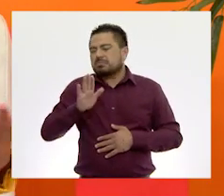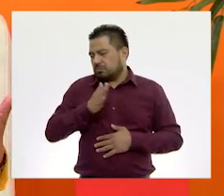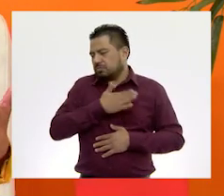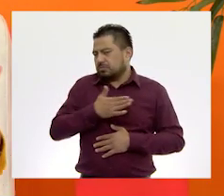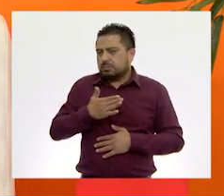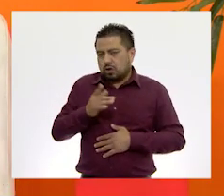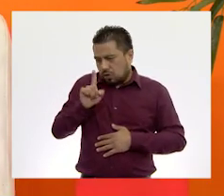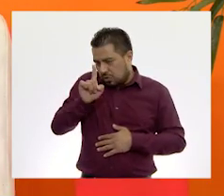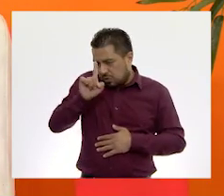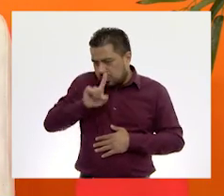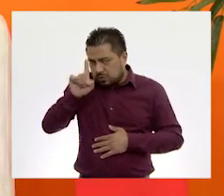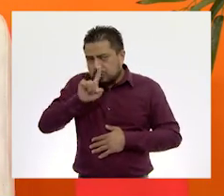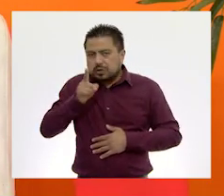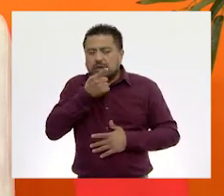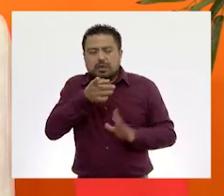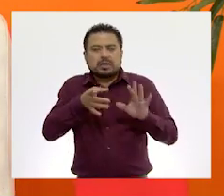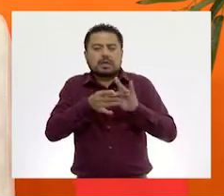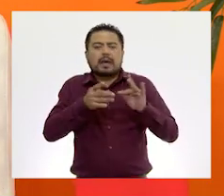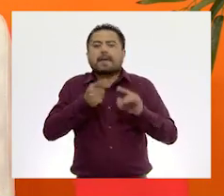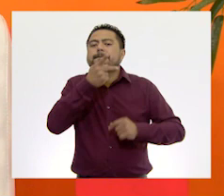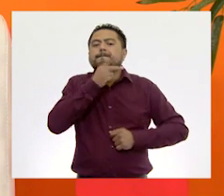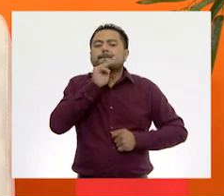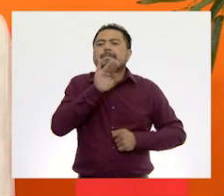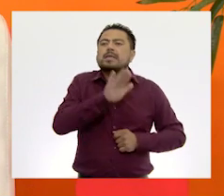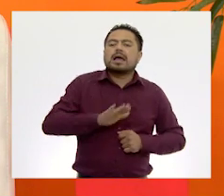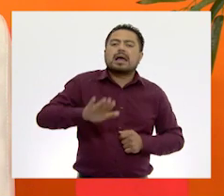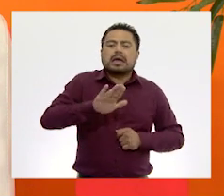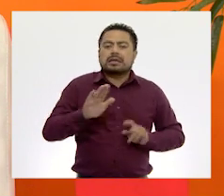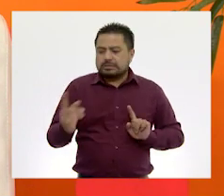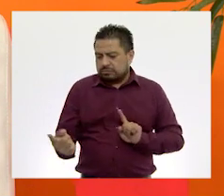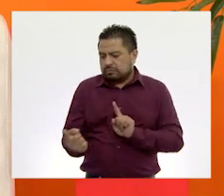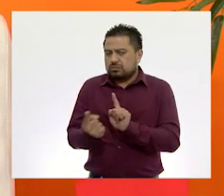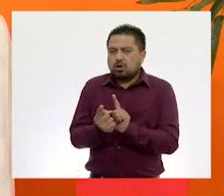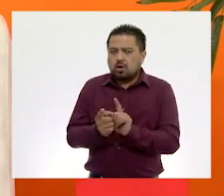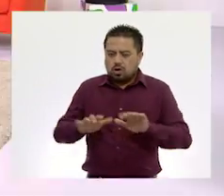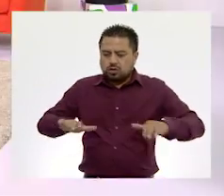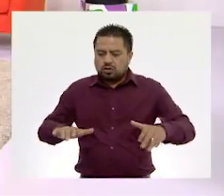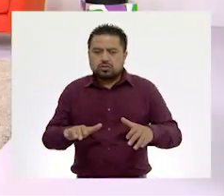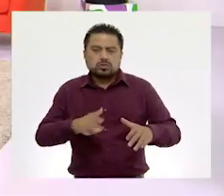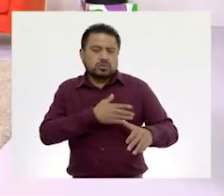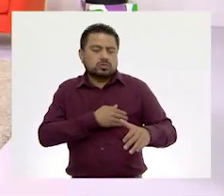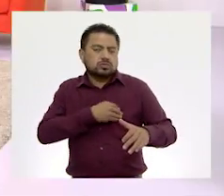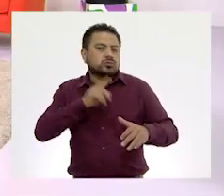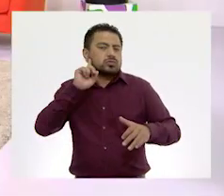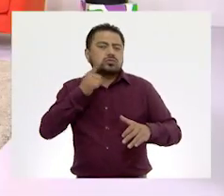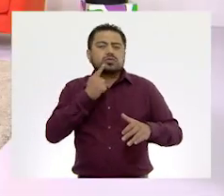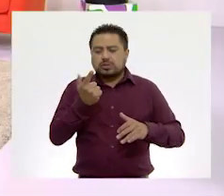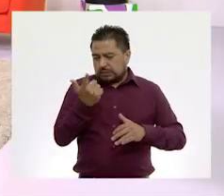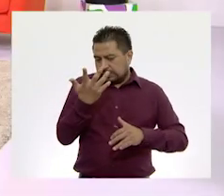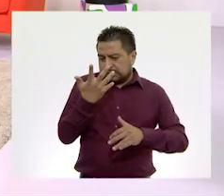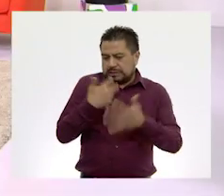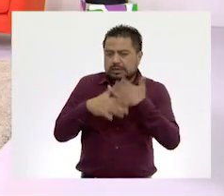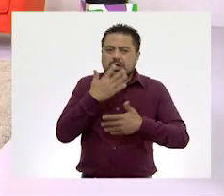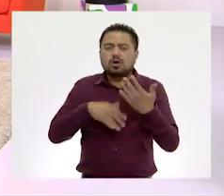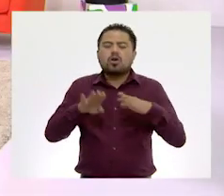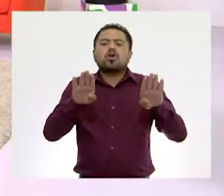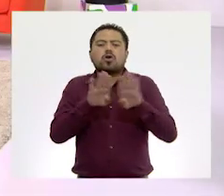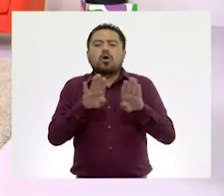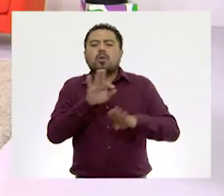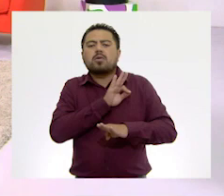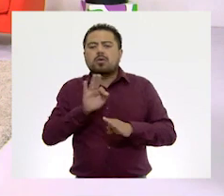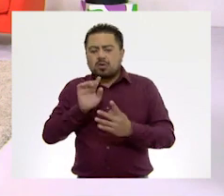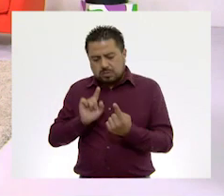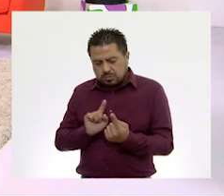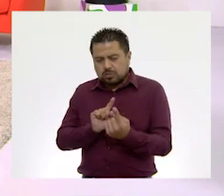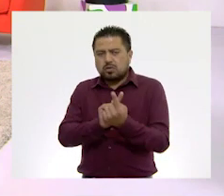es una sugerencia decirle a los padres que acerquen a sus hijas o hijos sordos a este lenguaje, ¿cómo los pueden